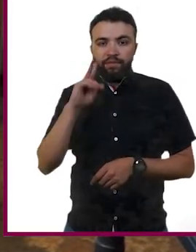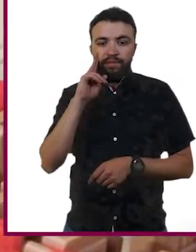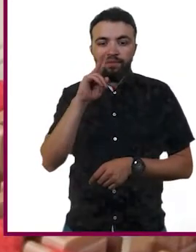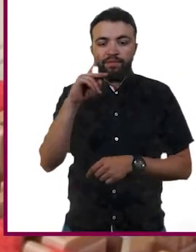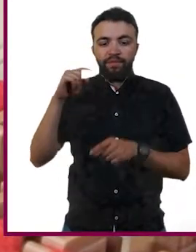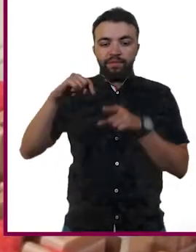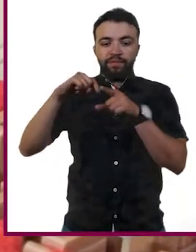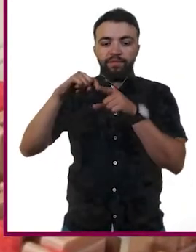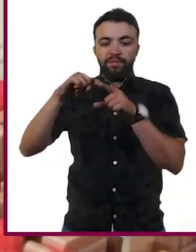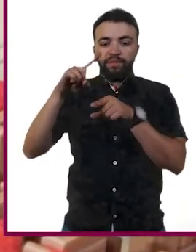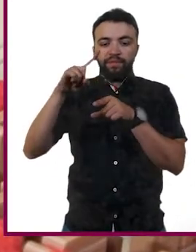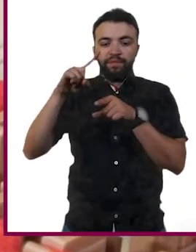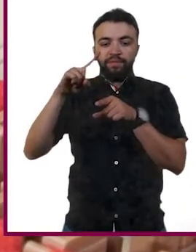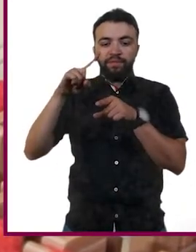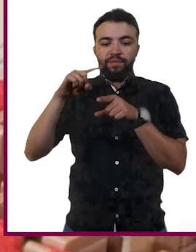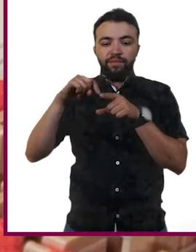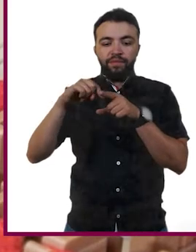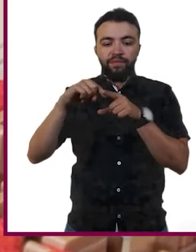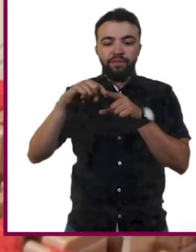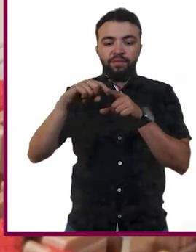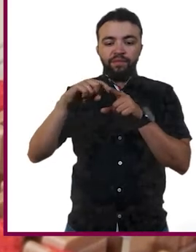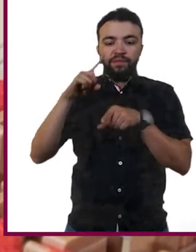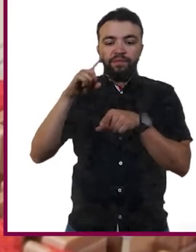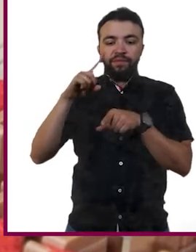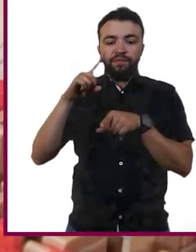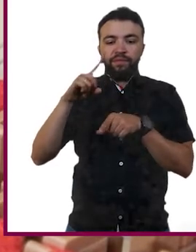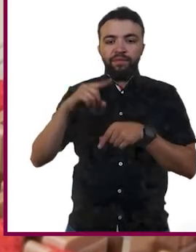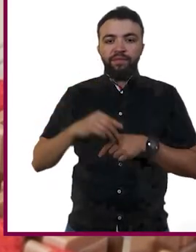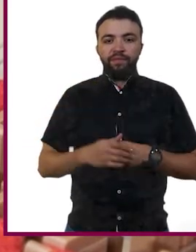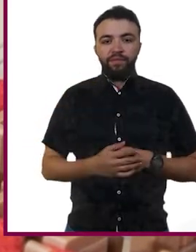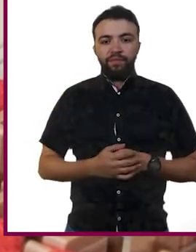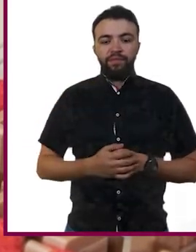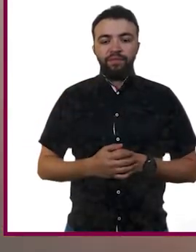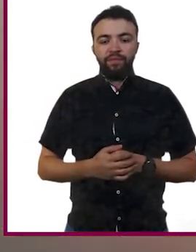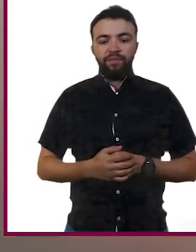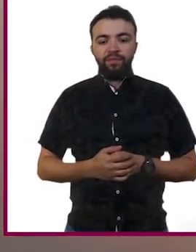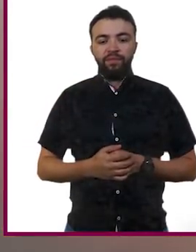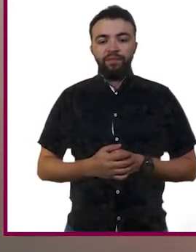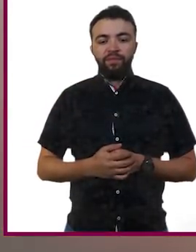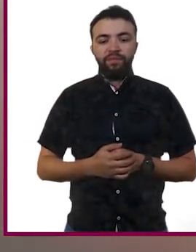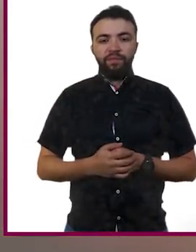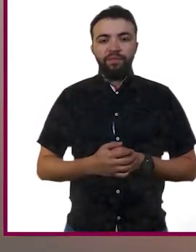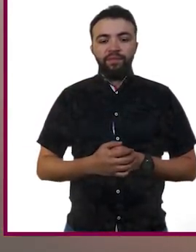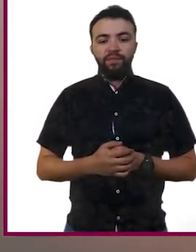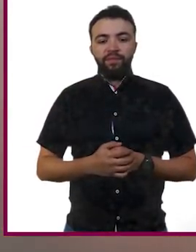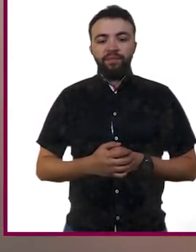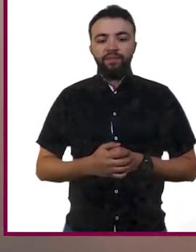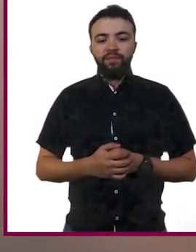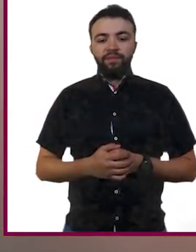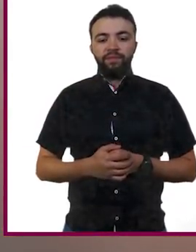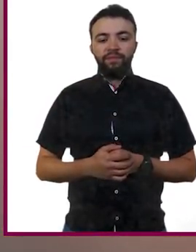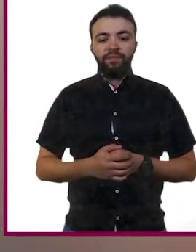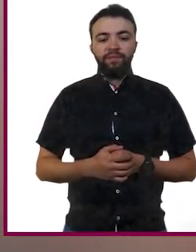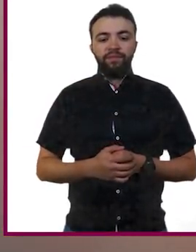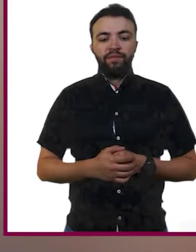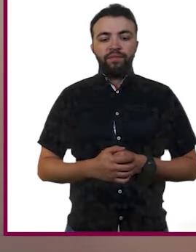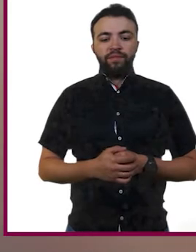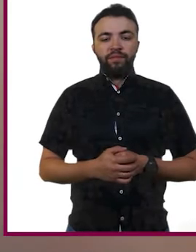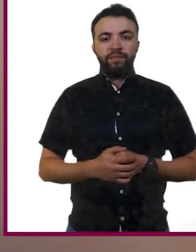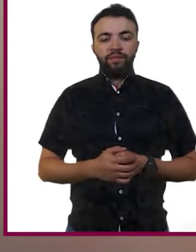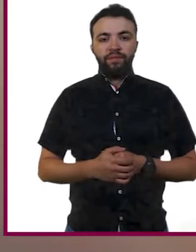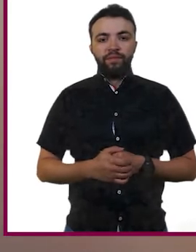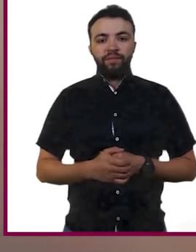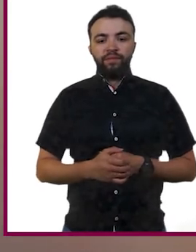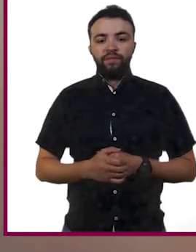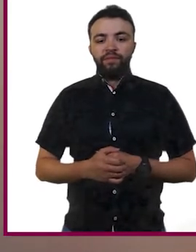ahí ves cómo rasga el saltador que tiene en la parte de arriba una pluma. Ah, sí, ya ¿Sí la vi. la